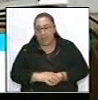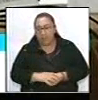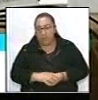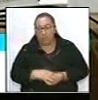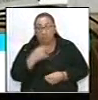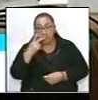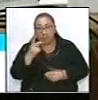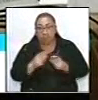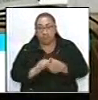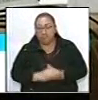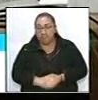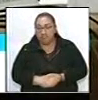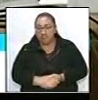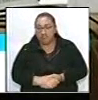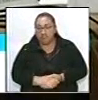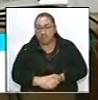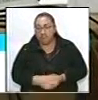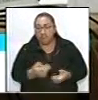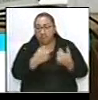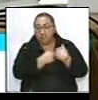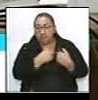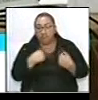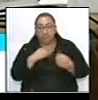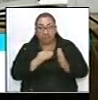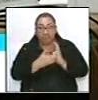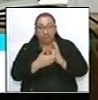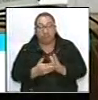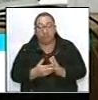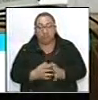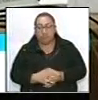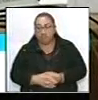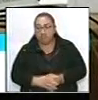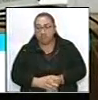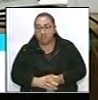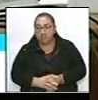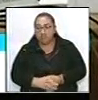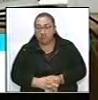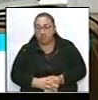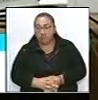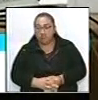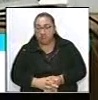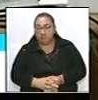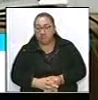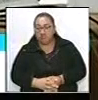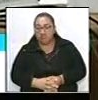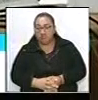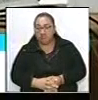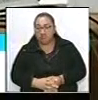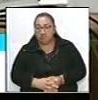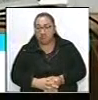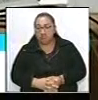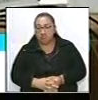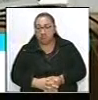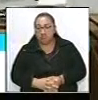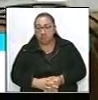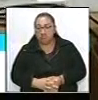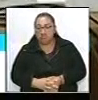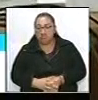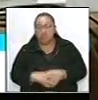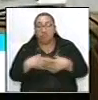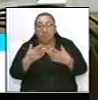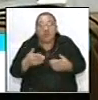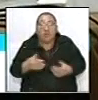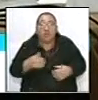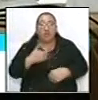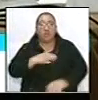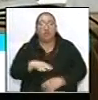al personal que está a cargo nuestro que se expone como héroes anónimos. Dan más de lo que deberían dar en beneficio